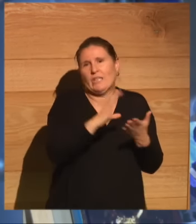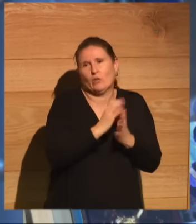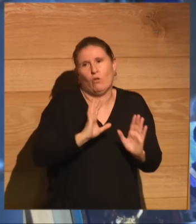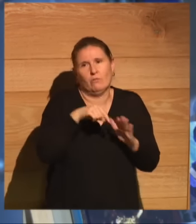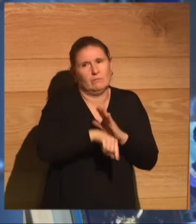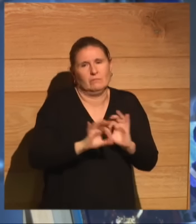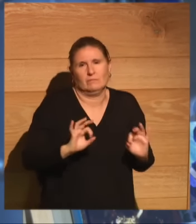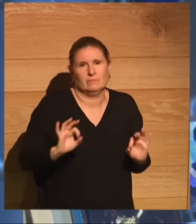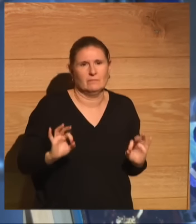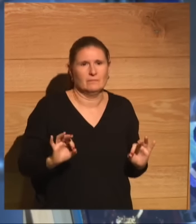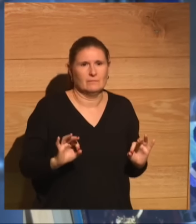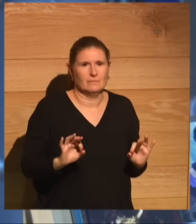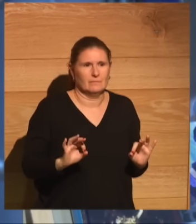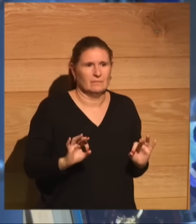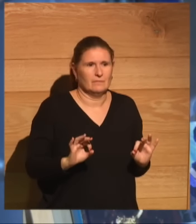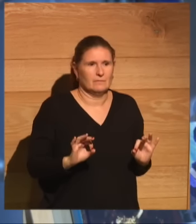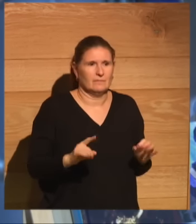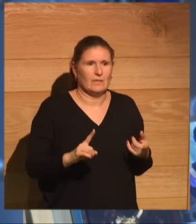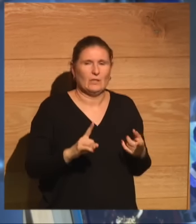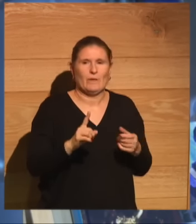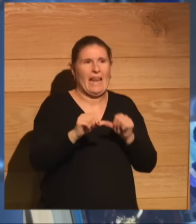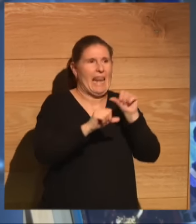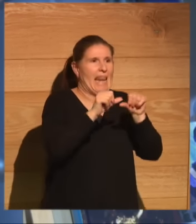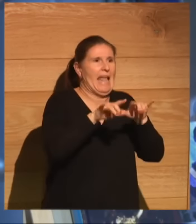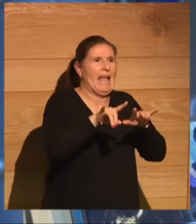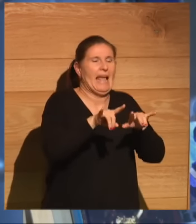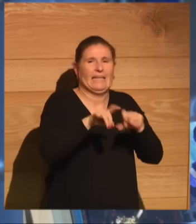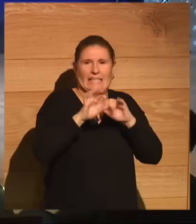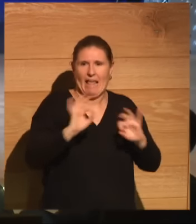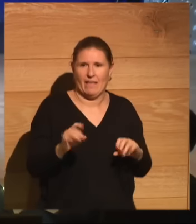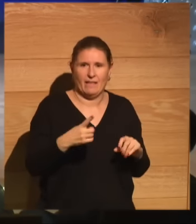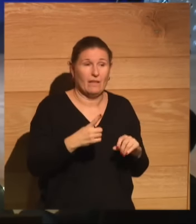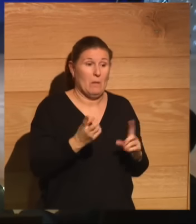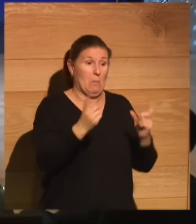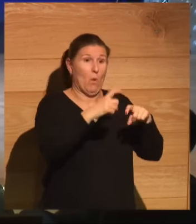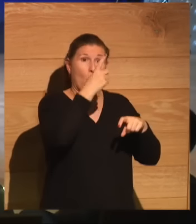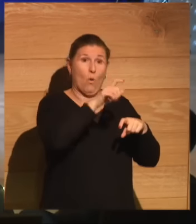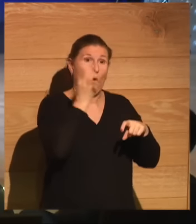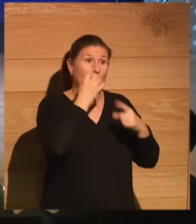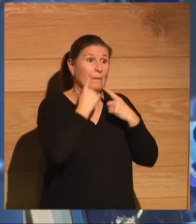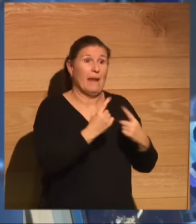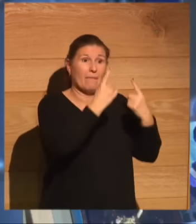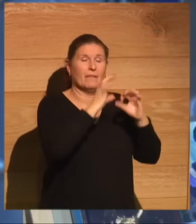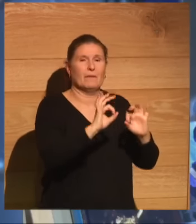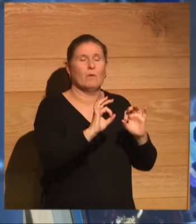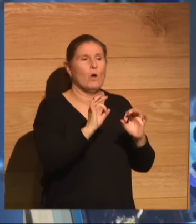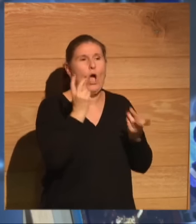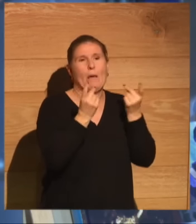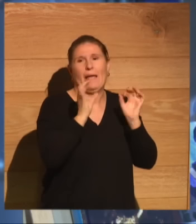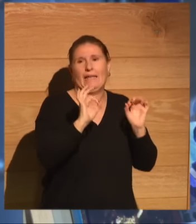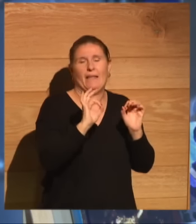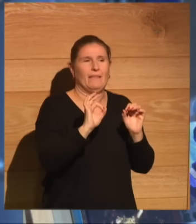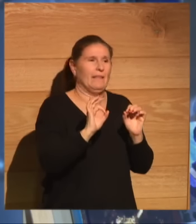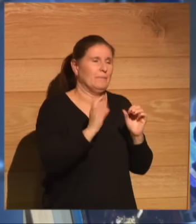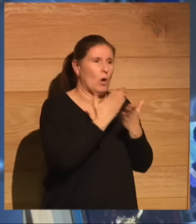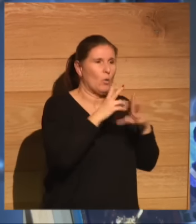Burton... Claro, no se comió claro, un colín. No. La primera vez que quedó con una chica fue en un baile de graduación, como todo el mundo, vestido